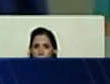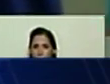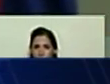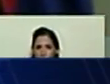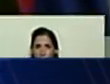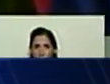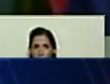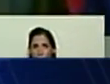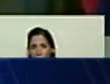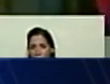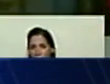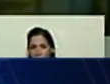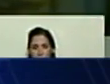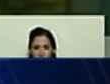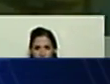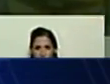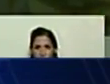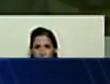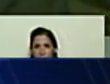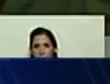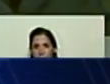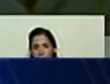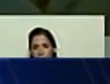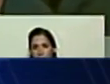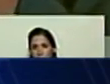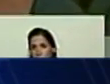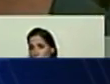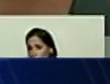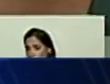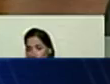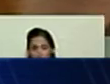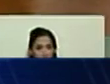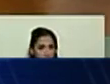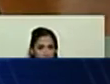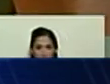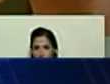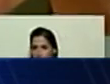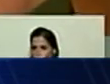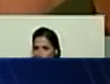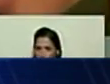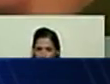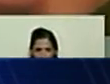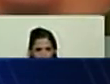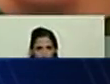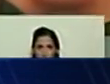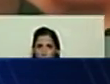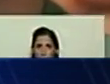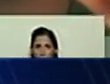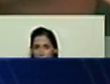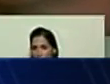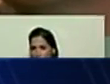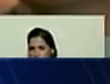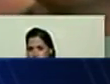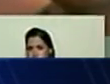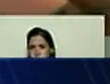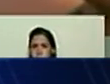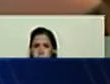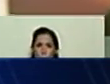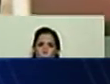humanidad. Resulta inconcebible que esta entelequia mal denominada Grupo de